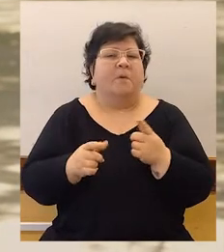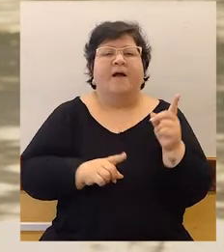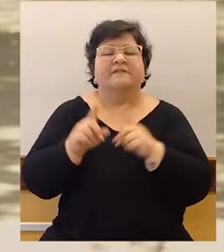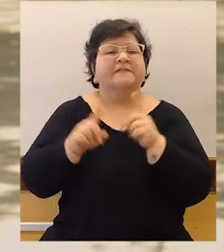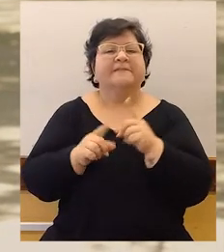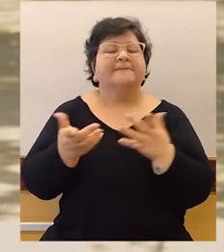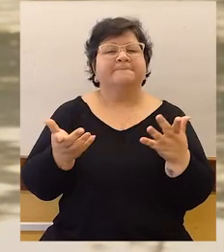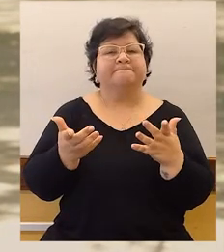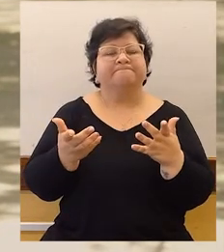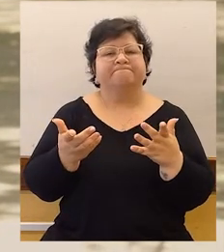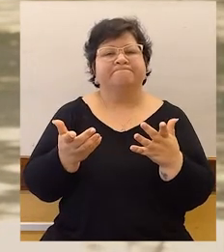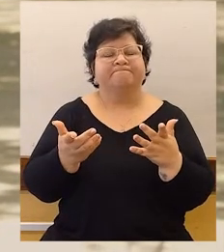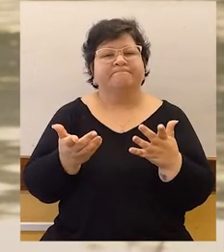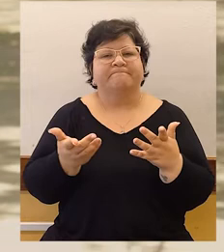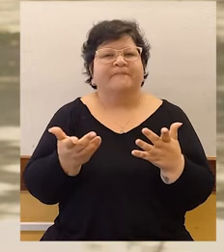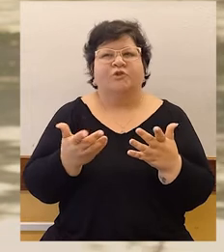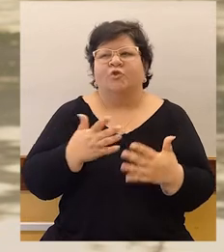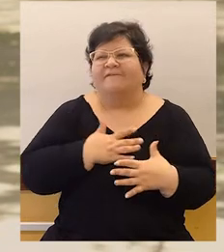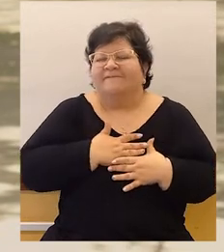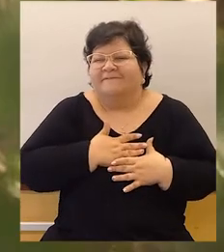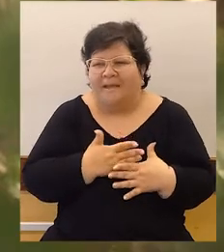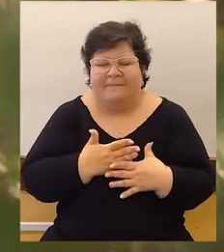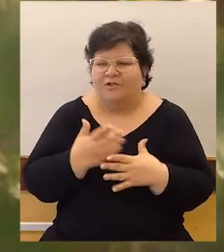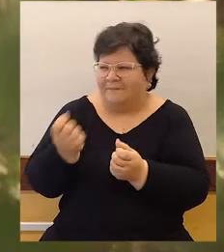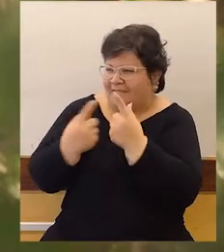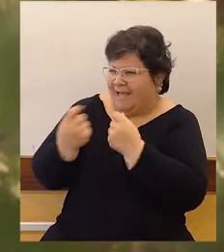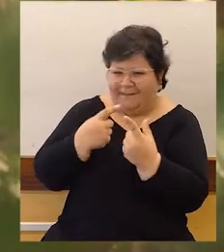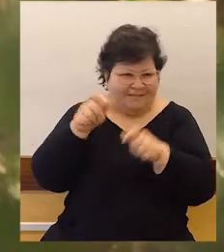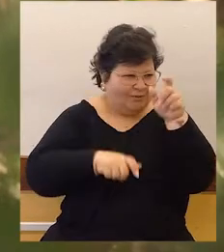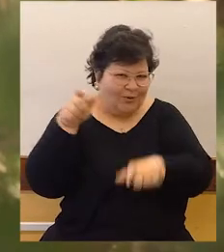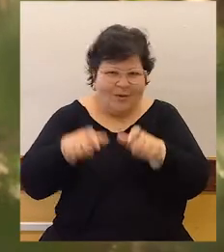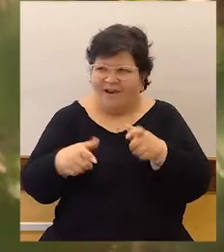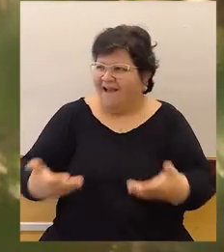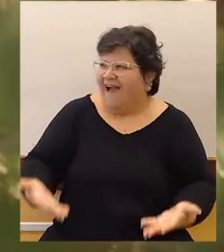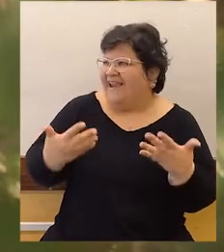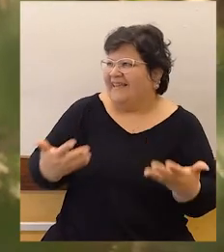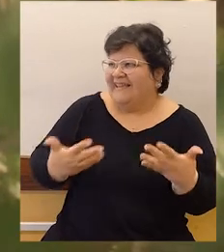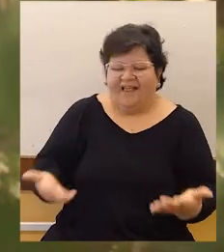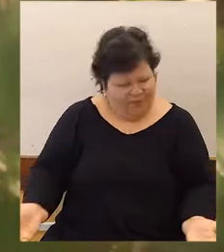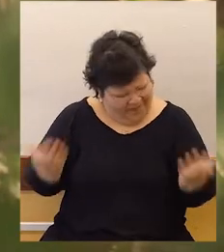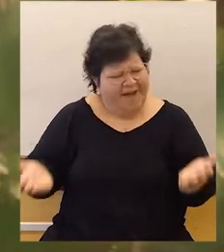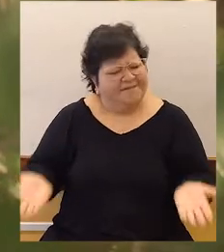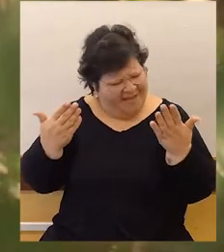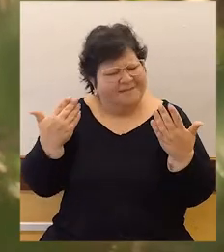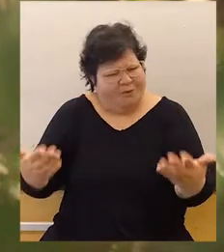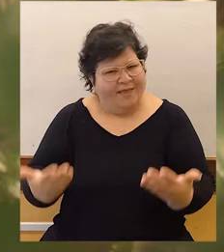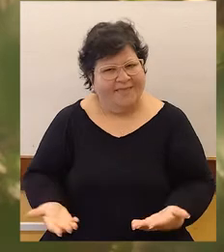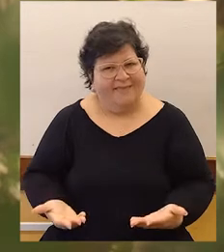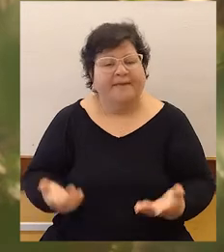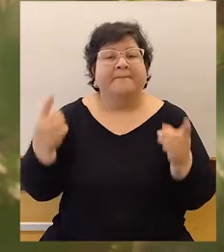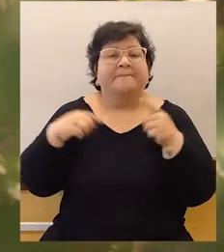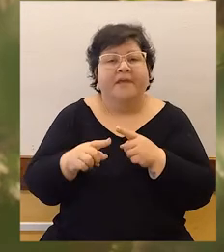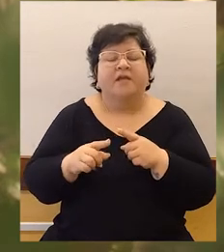sea, también hay veces aprecio muchísimo los mensajes de la gente alentándonos, felicitándonos, diciendo que se puede, pero también